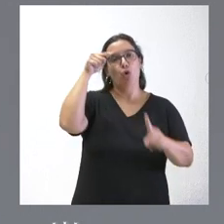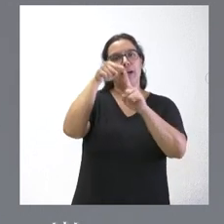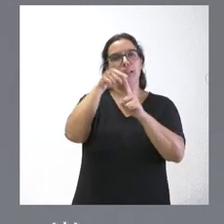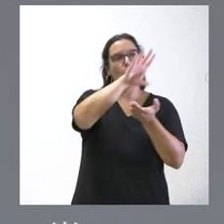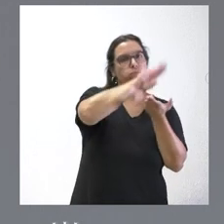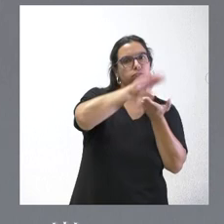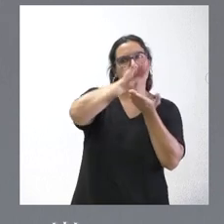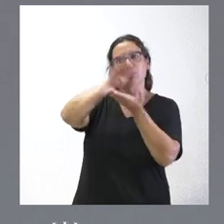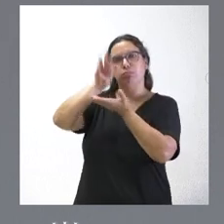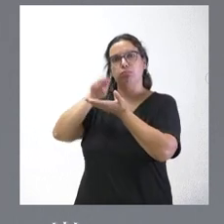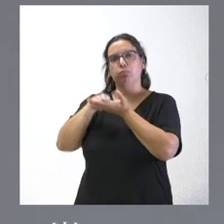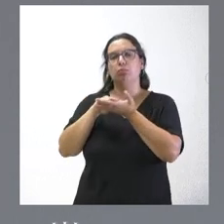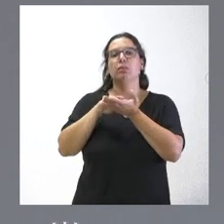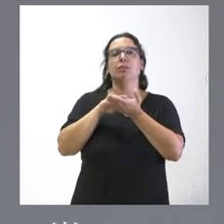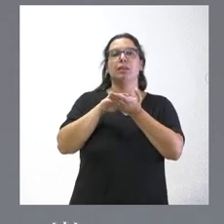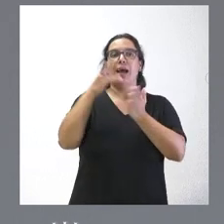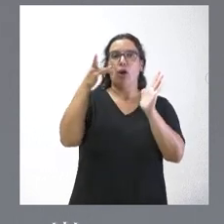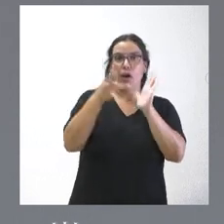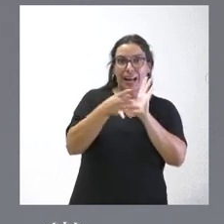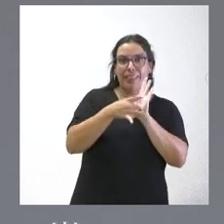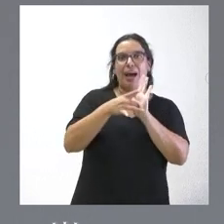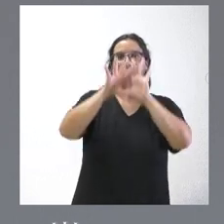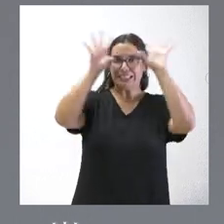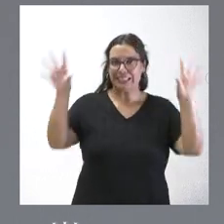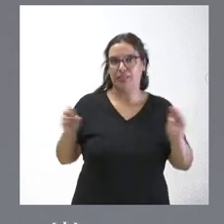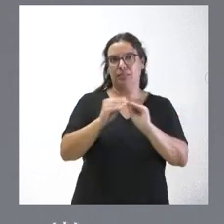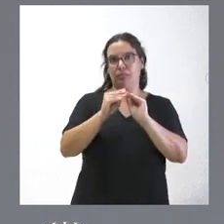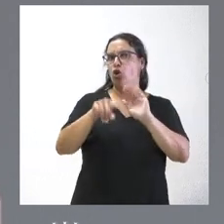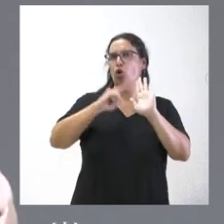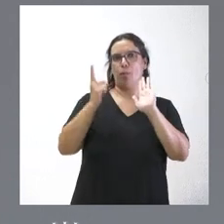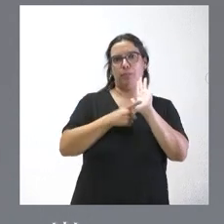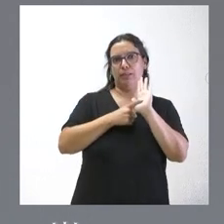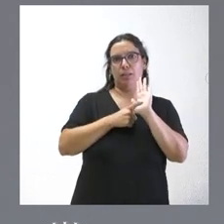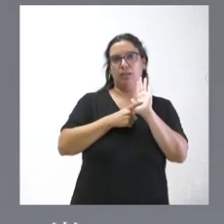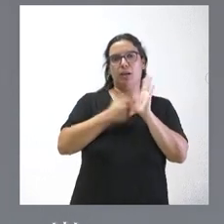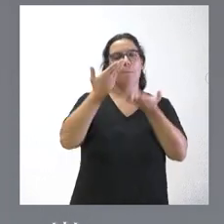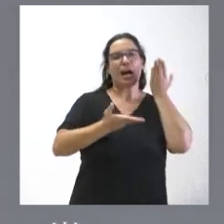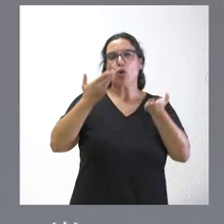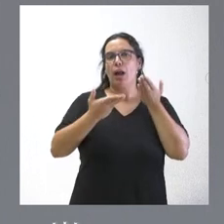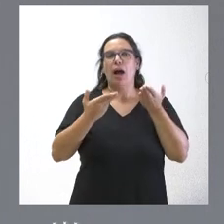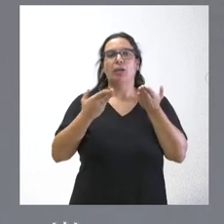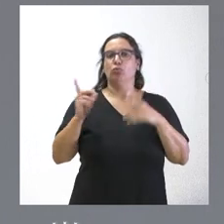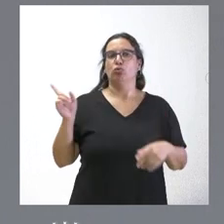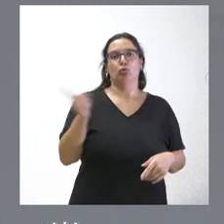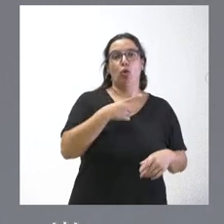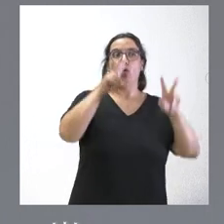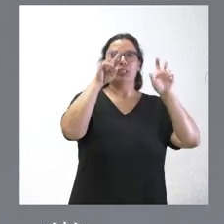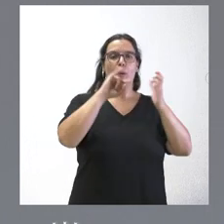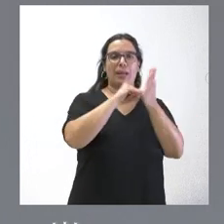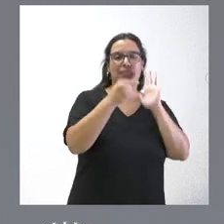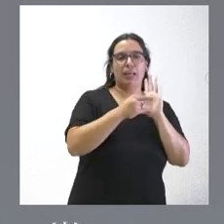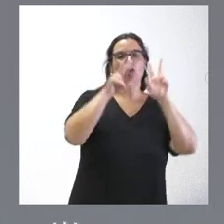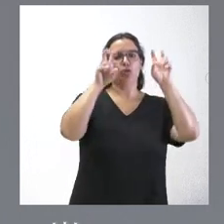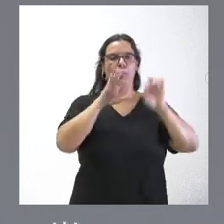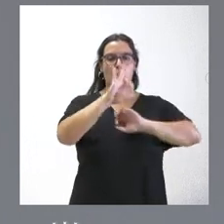una evaluación de calidad amplia en todos los sentidos valorar tanto el punto de vista técnico el punto de